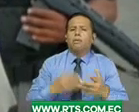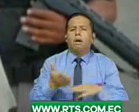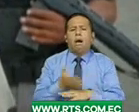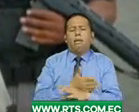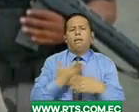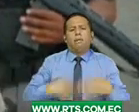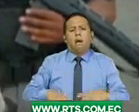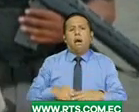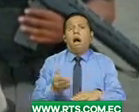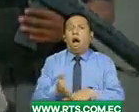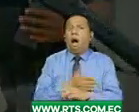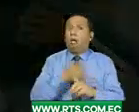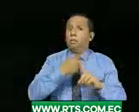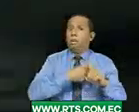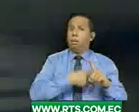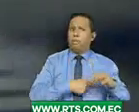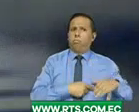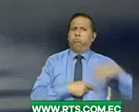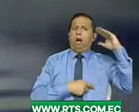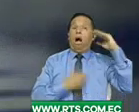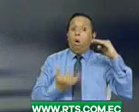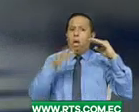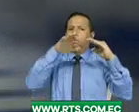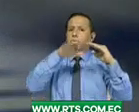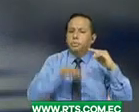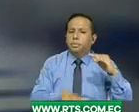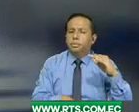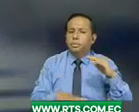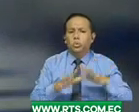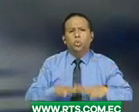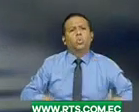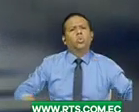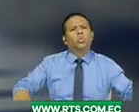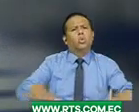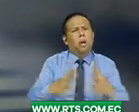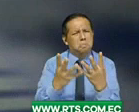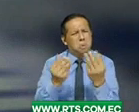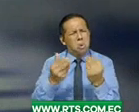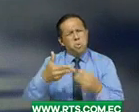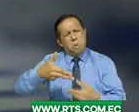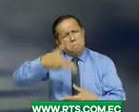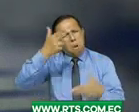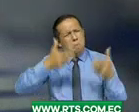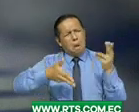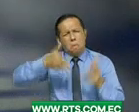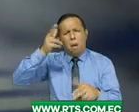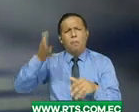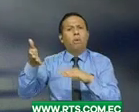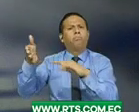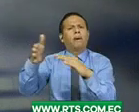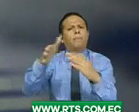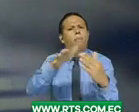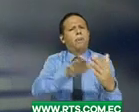reducido comparado con los meses anteriores. Calles y espacios donde las balas retumban sin miedo y los muertos caen sin piedad.